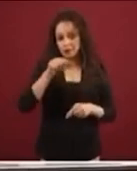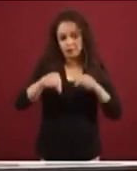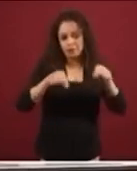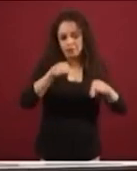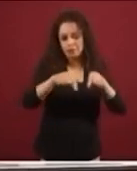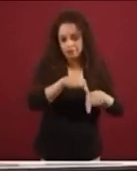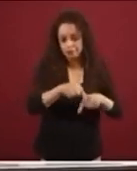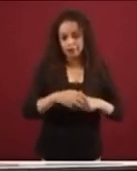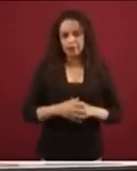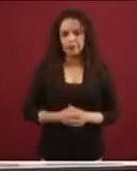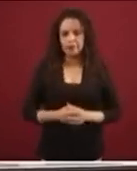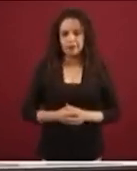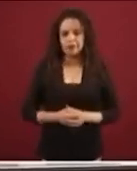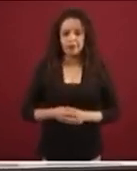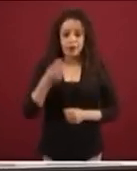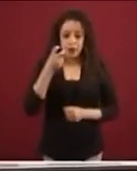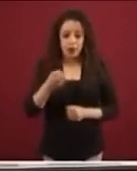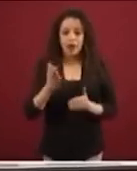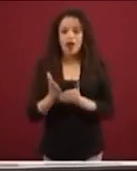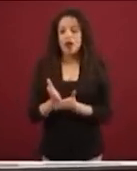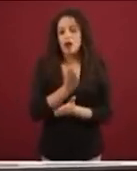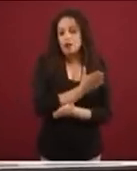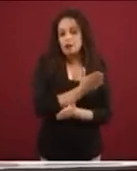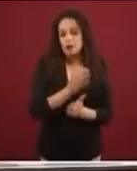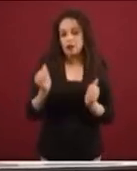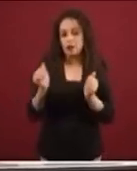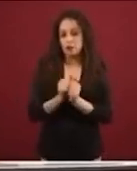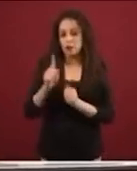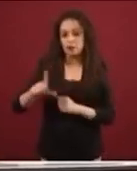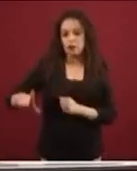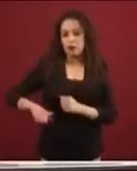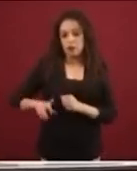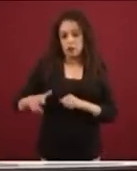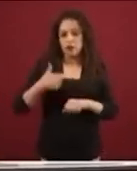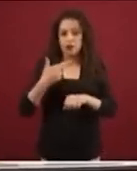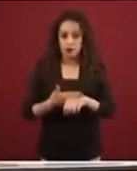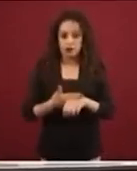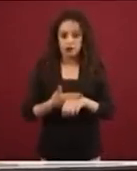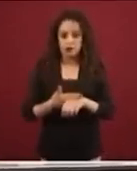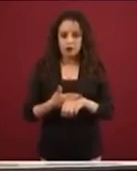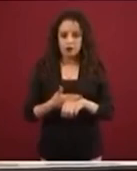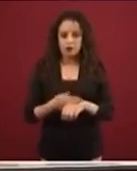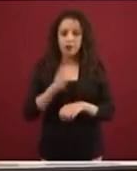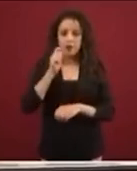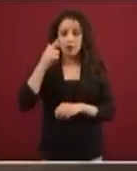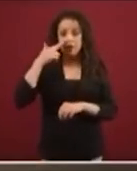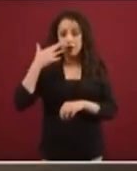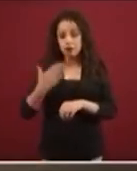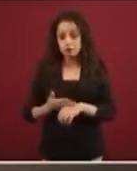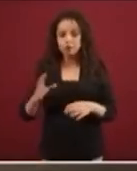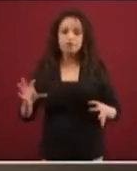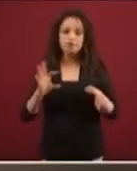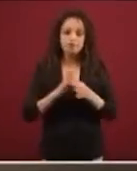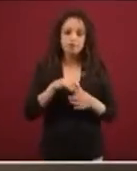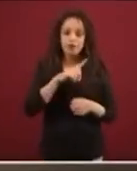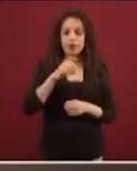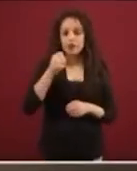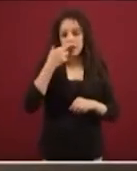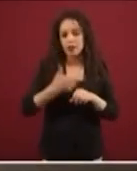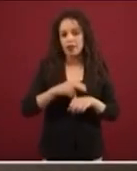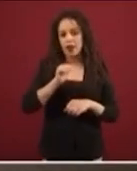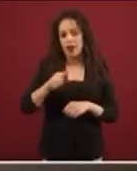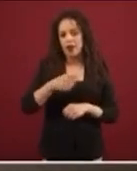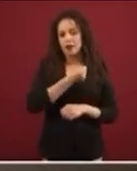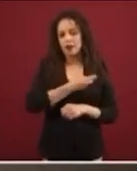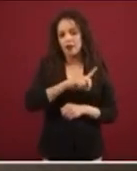dependiente del gobernador a través del secretario de Salud del estado. Y finalmente existen las oficinas federales del